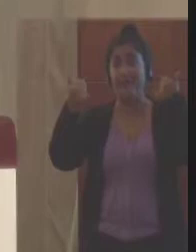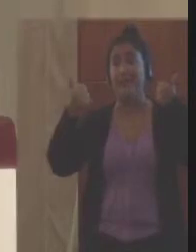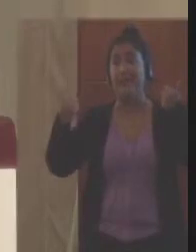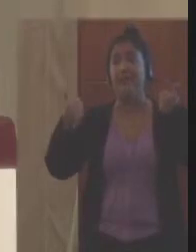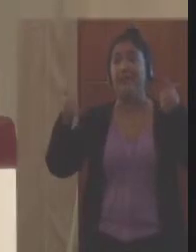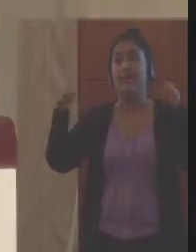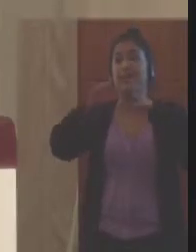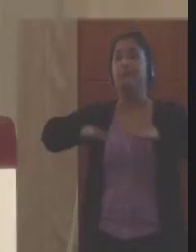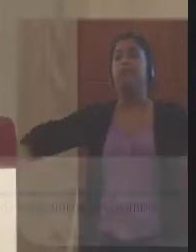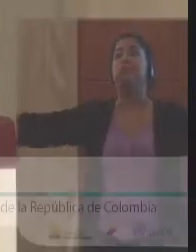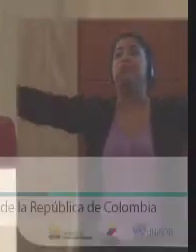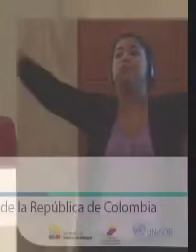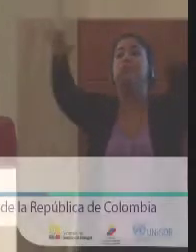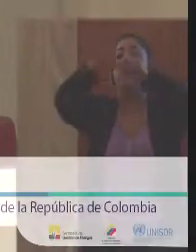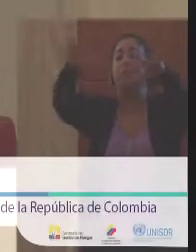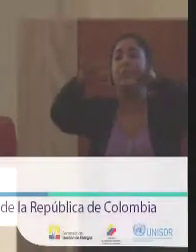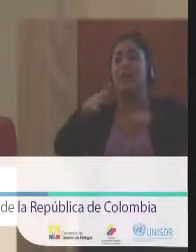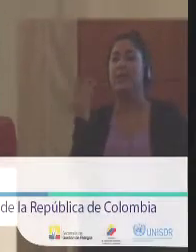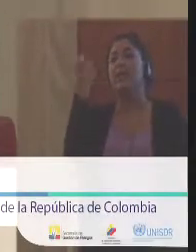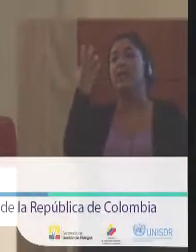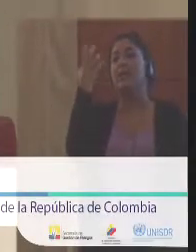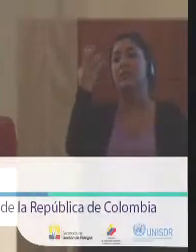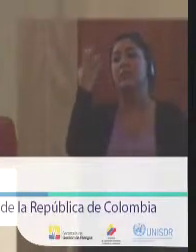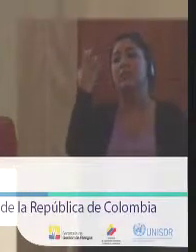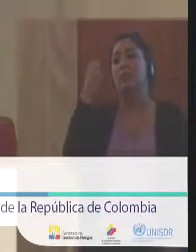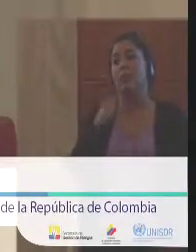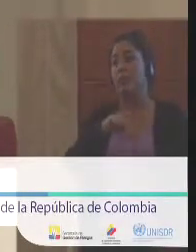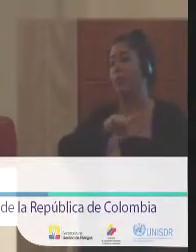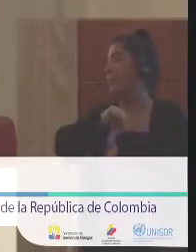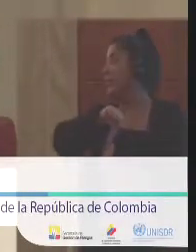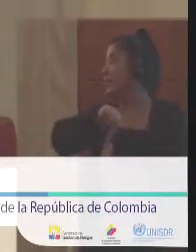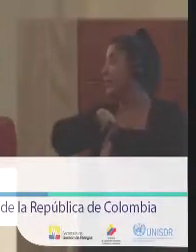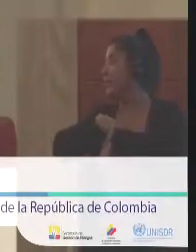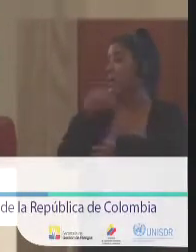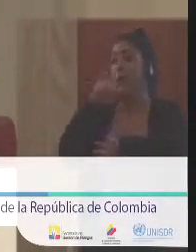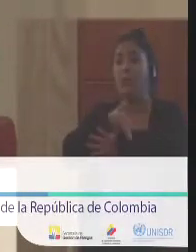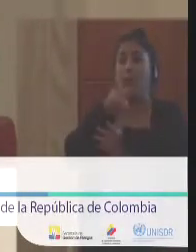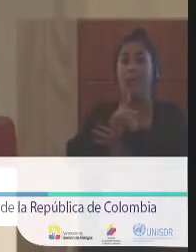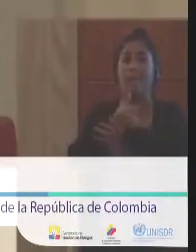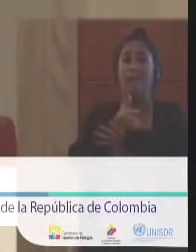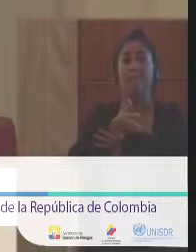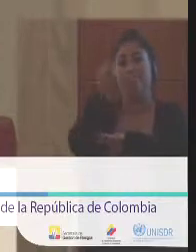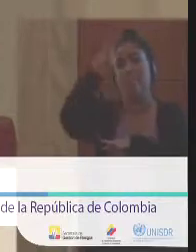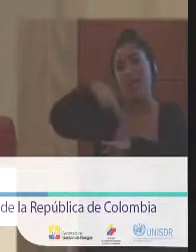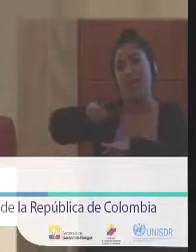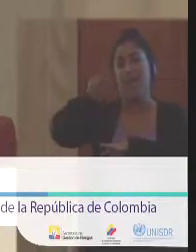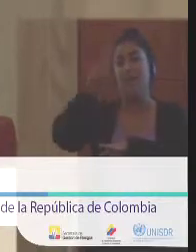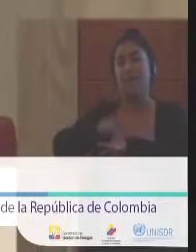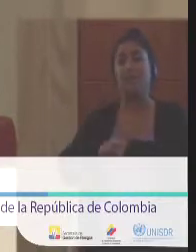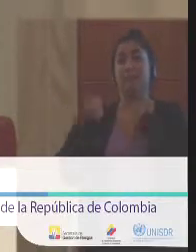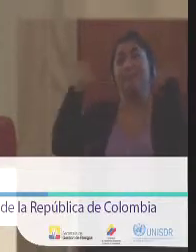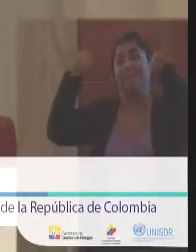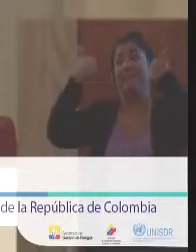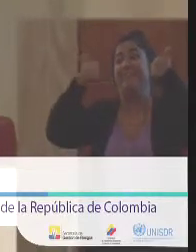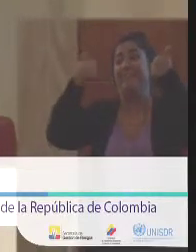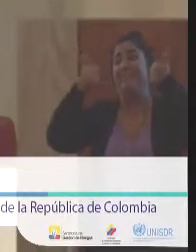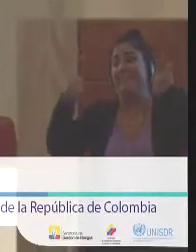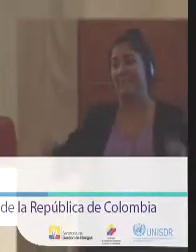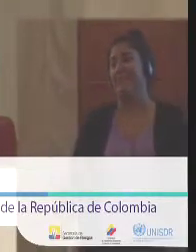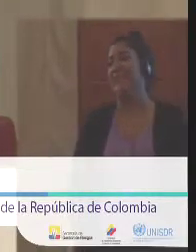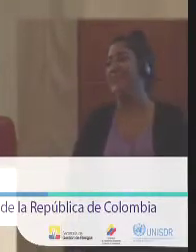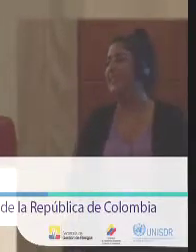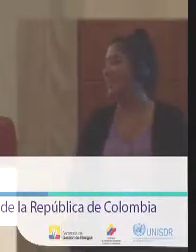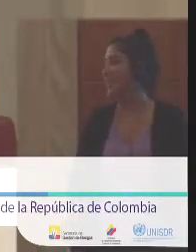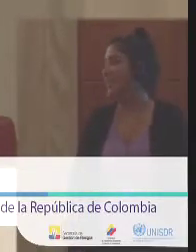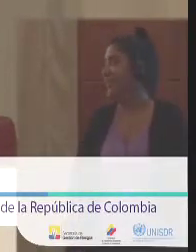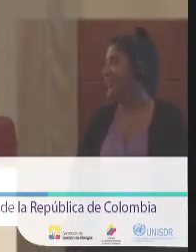casi lleno y no tenemos sino 15 minutos para mi compañero de México y lo que me corresponde a mí. Entonces voy a